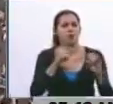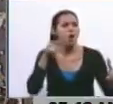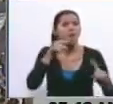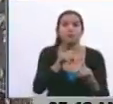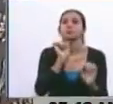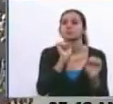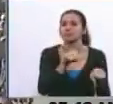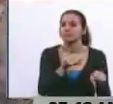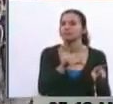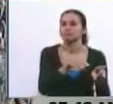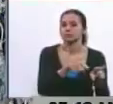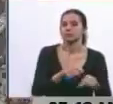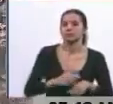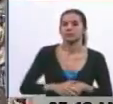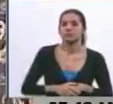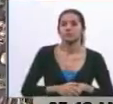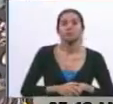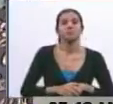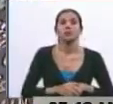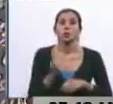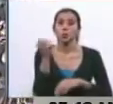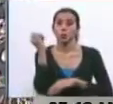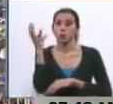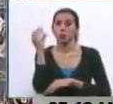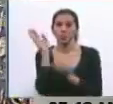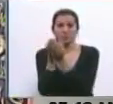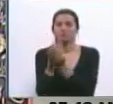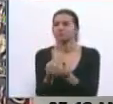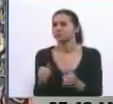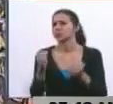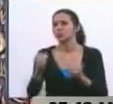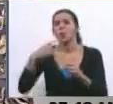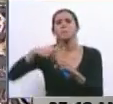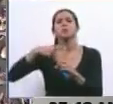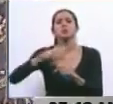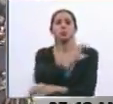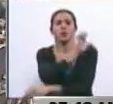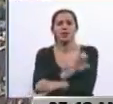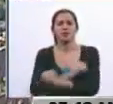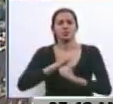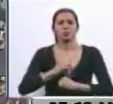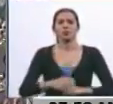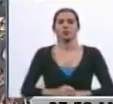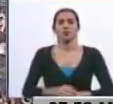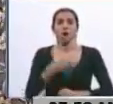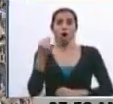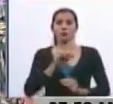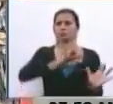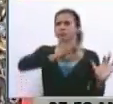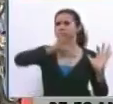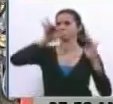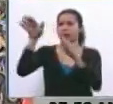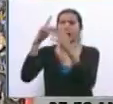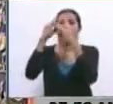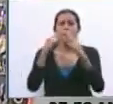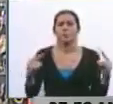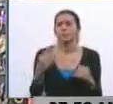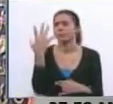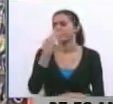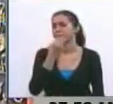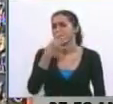hace pues que esa cumbre haya tenido esa energía. Bueno, la movilización de los jóvenes hacia la isla